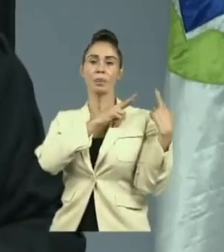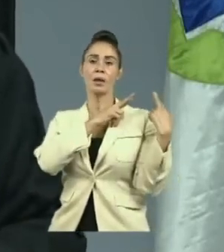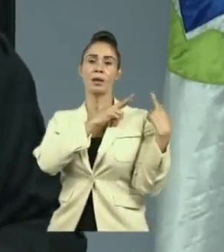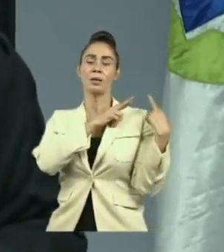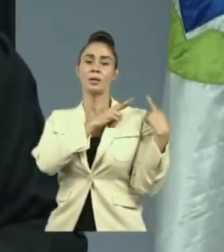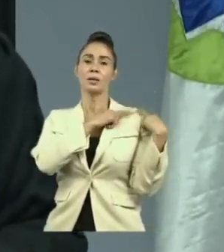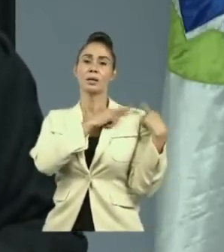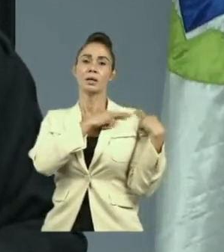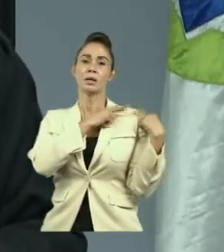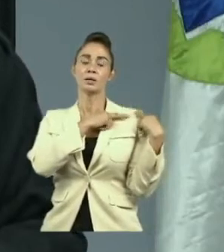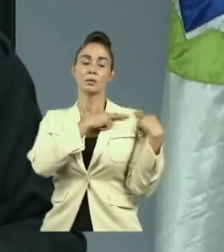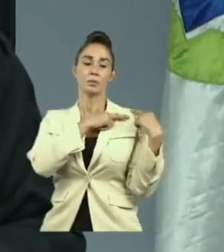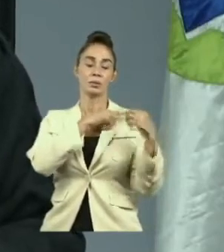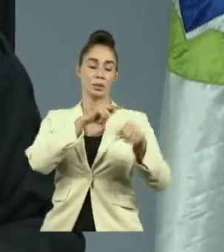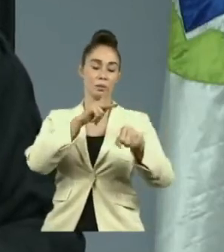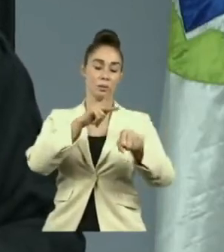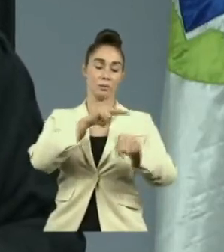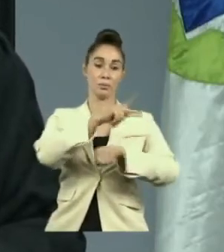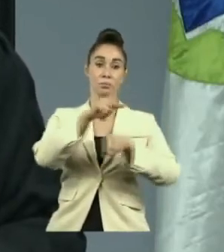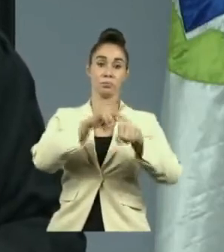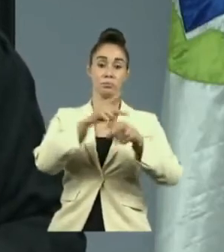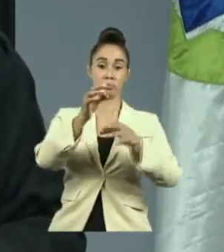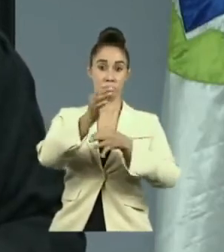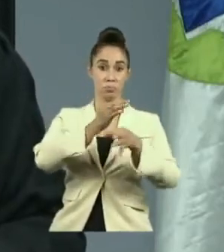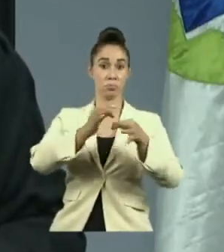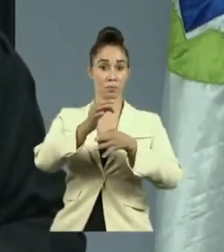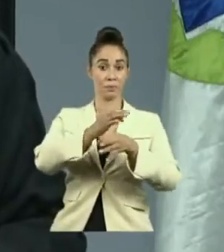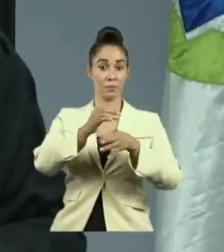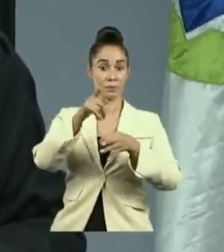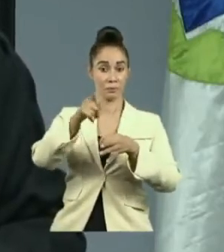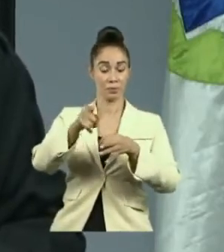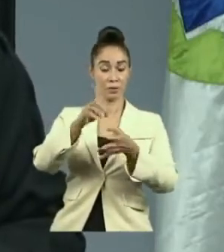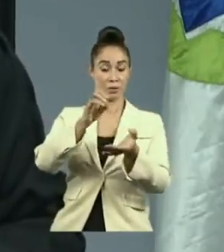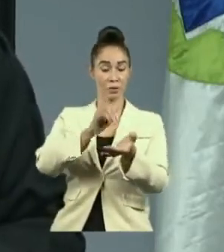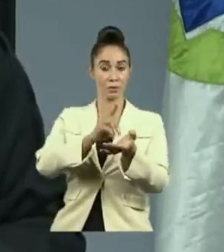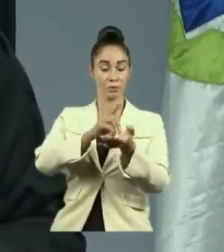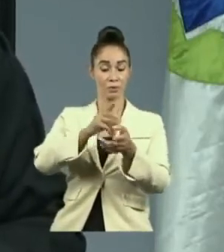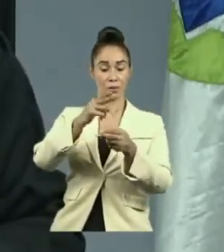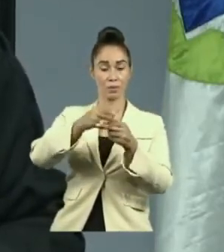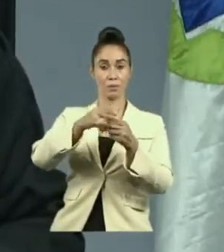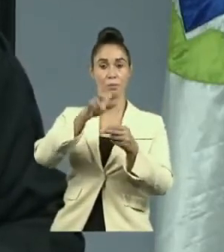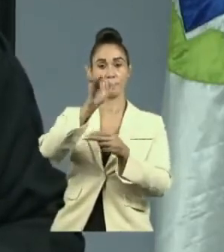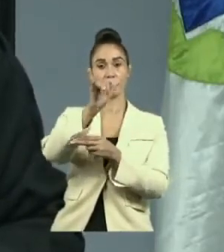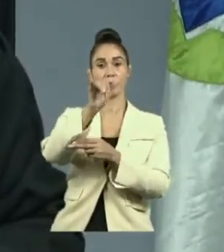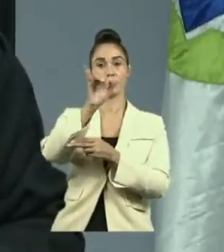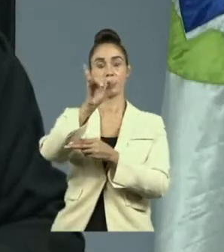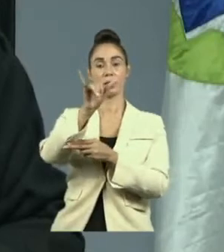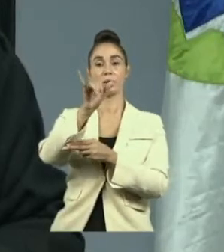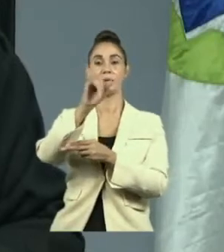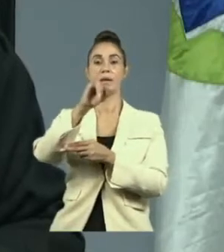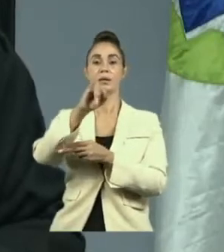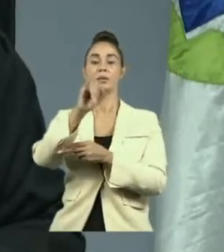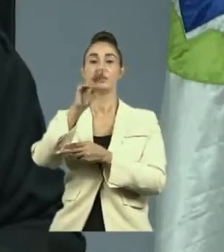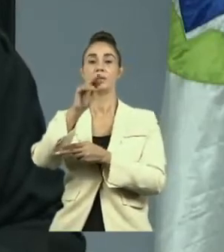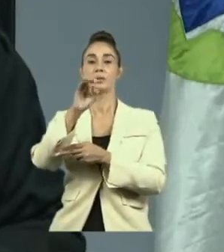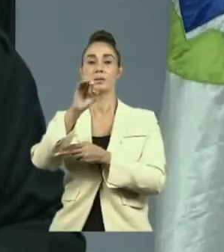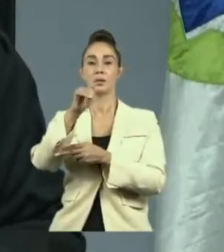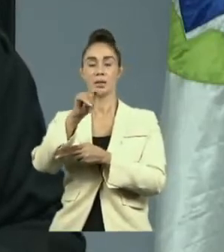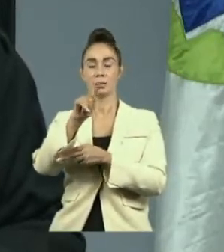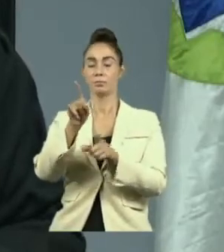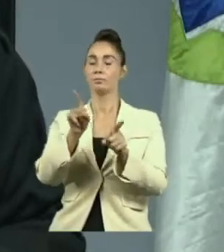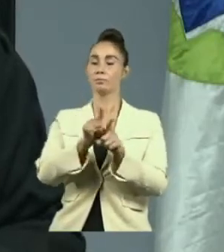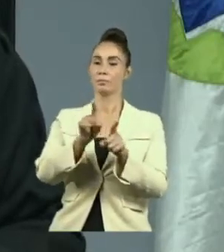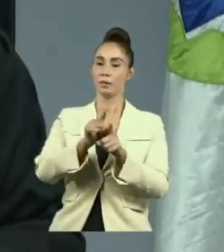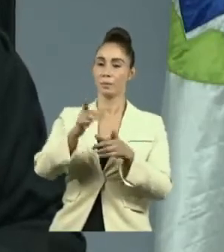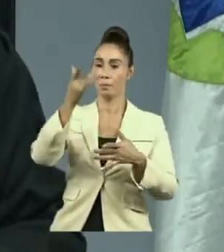de duarte la doctora jeannette a quien expresamos